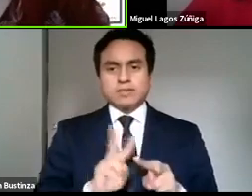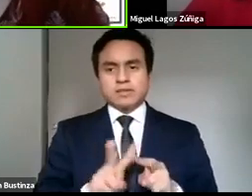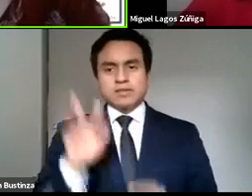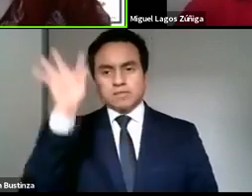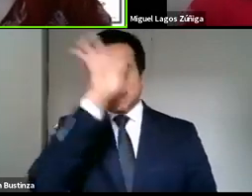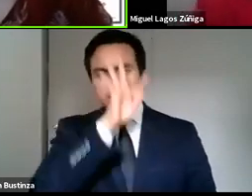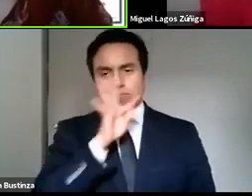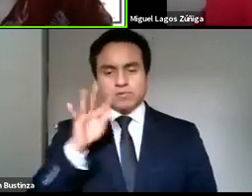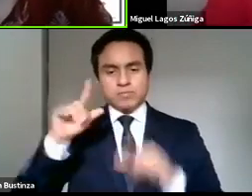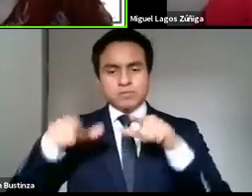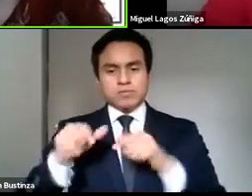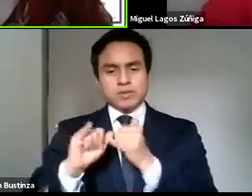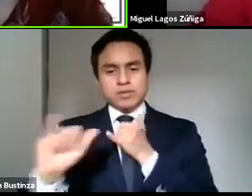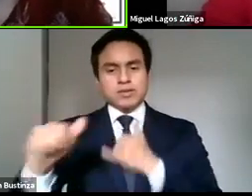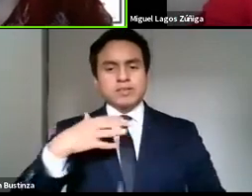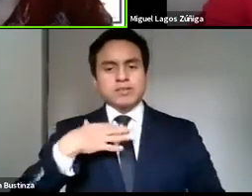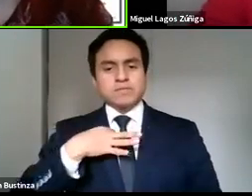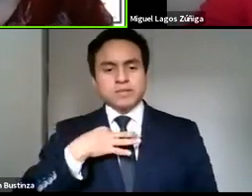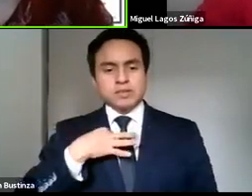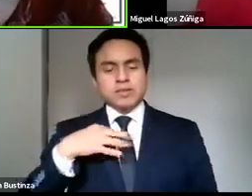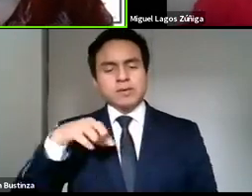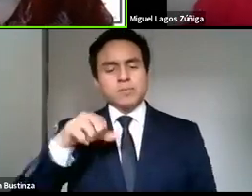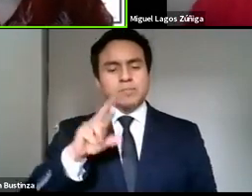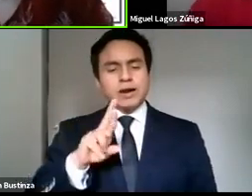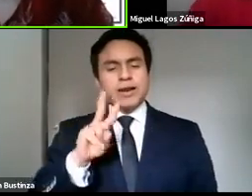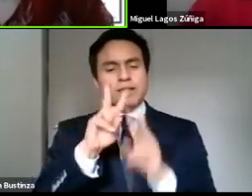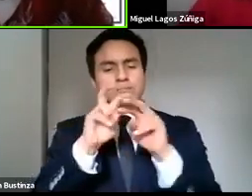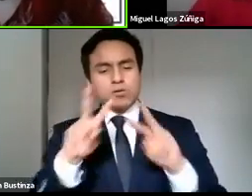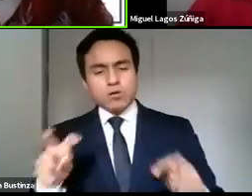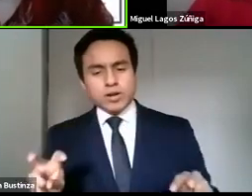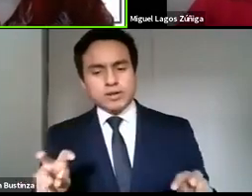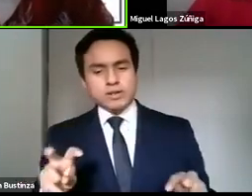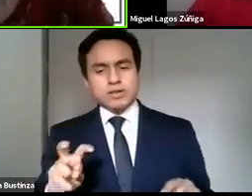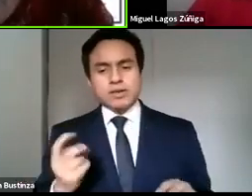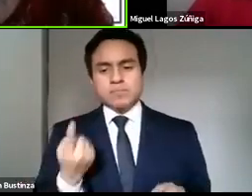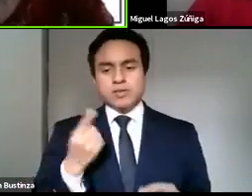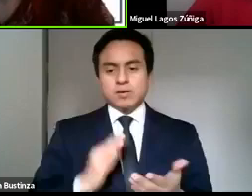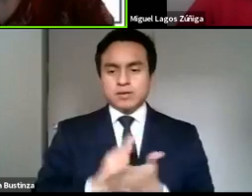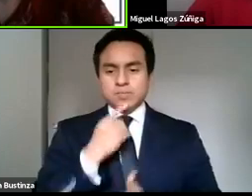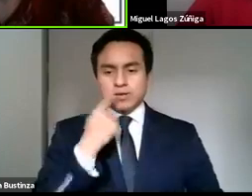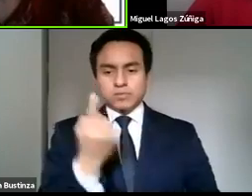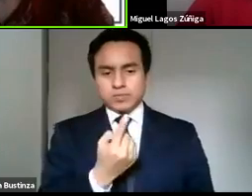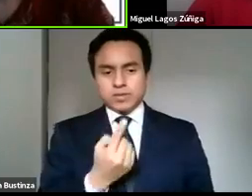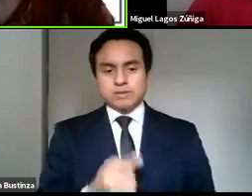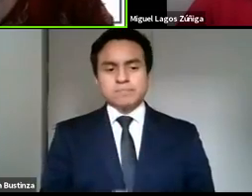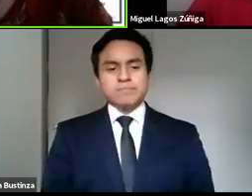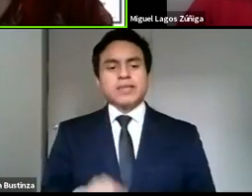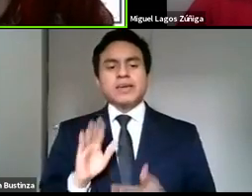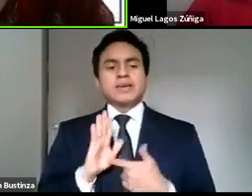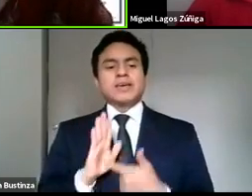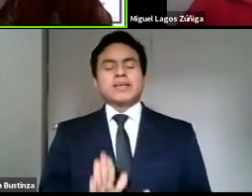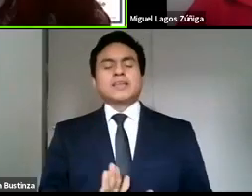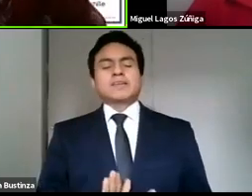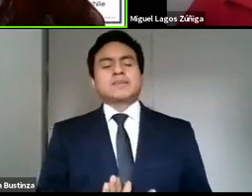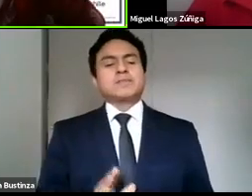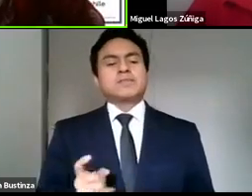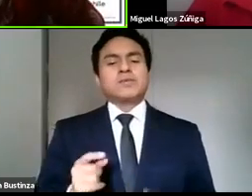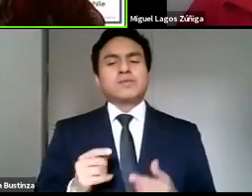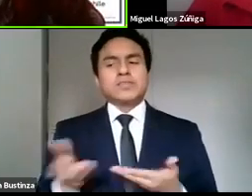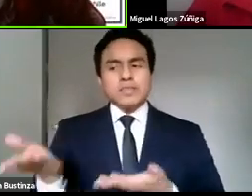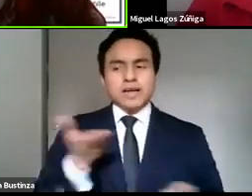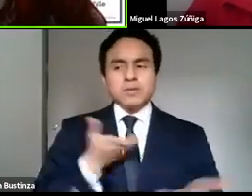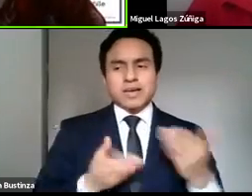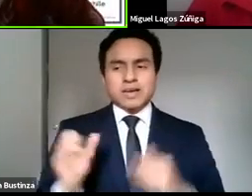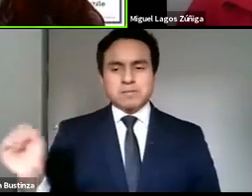del Departamento de Ingeniería Civil y del Par Explora. Vamos a comenzar con las preguntas, así que ahí vamos comenzando con la dinámica. La